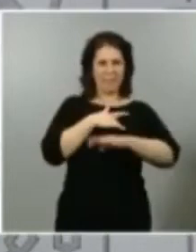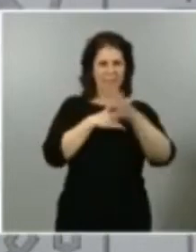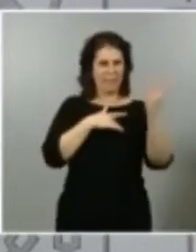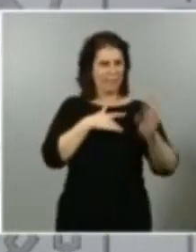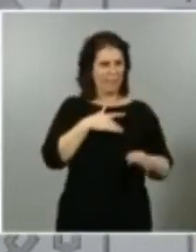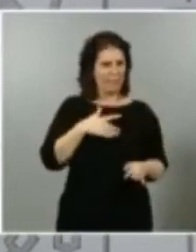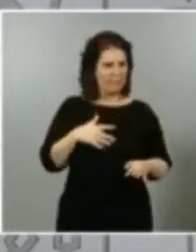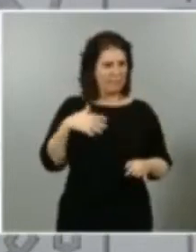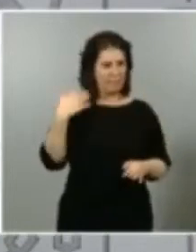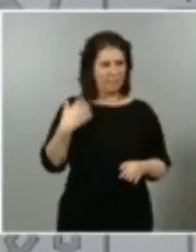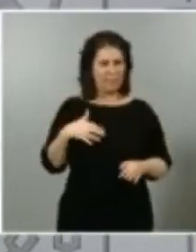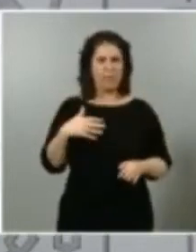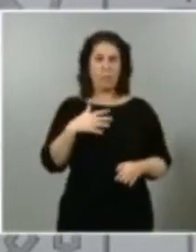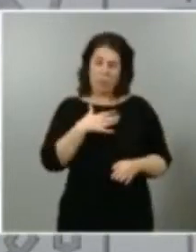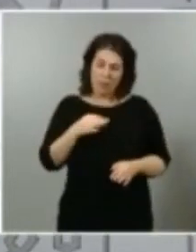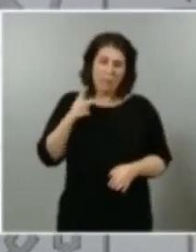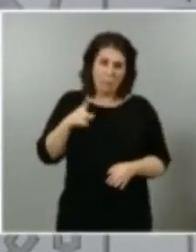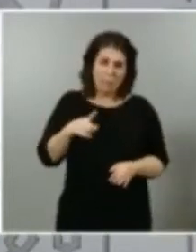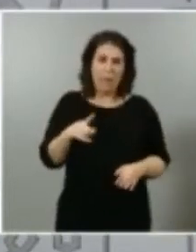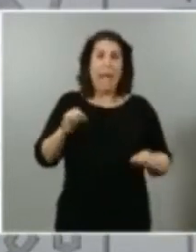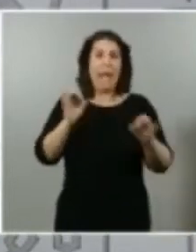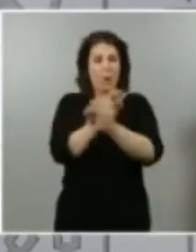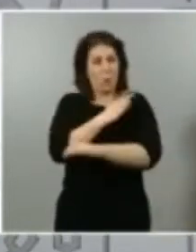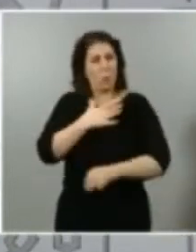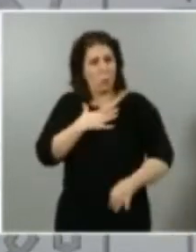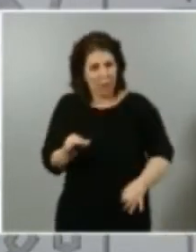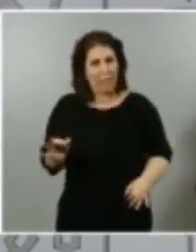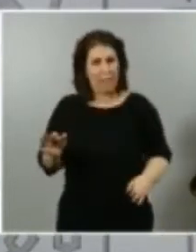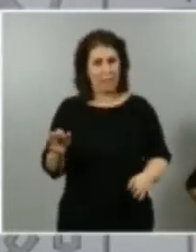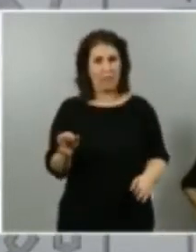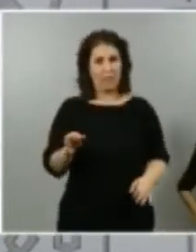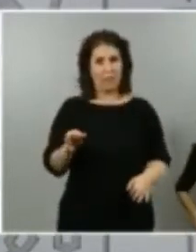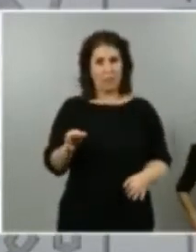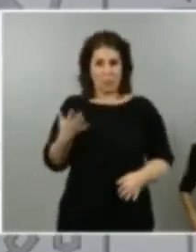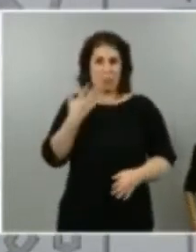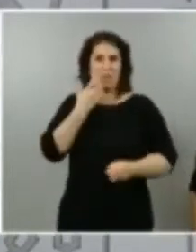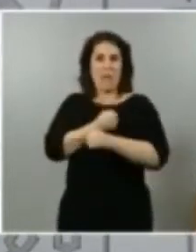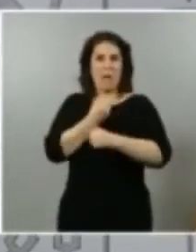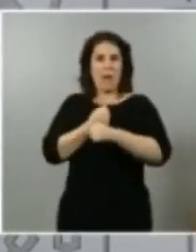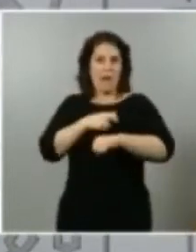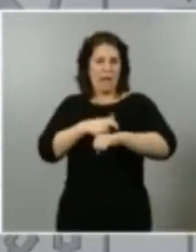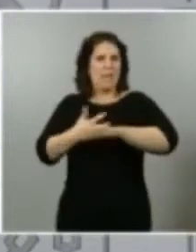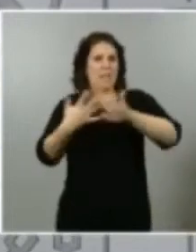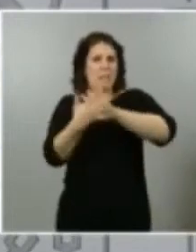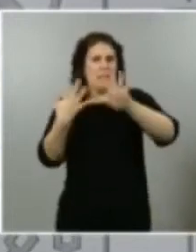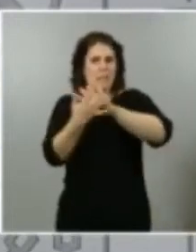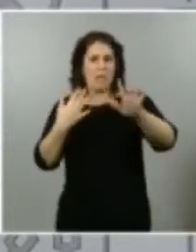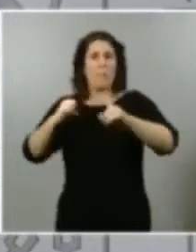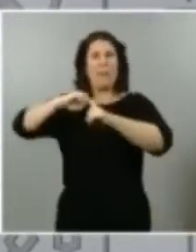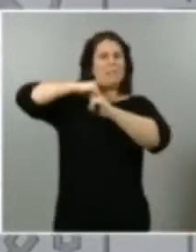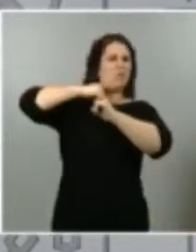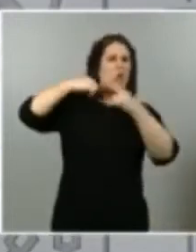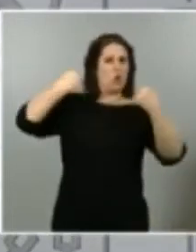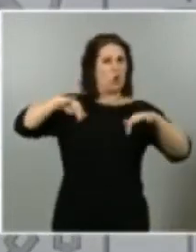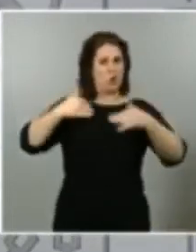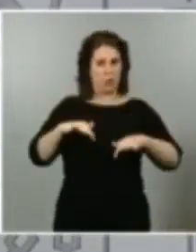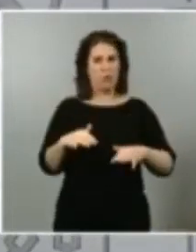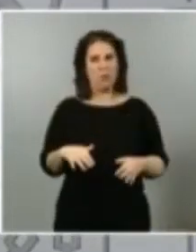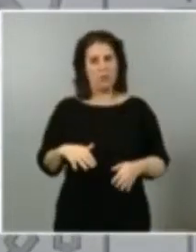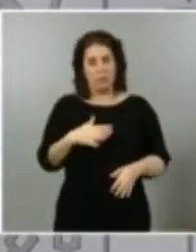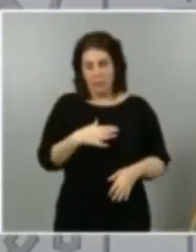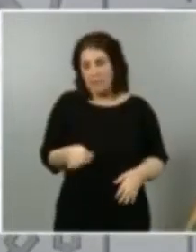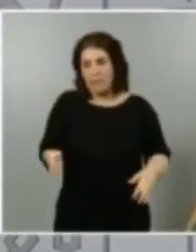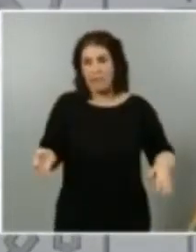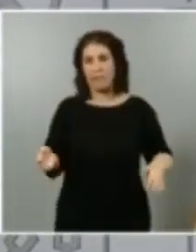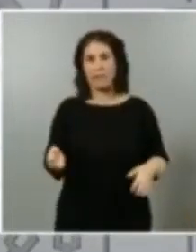cometido algún error eso puede pasar más cuando se trabaja a los ritmos que estamos trabajando y bajo la presión que estamos trabajando pero lo cierto es que